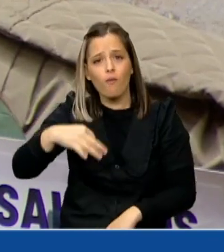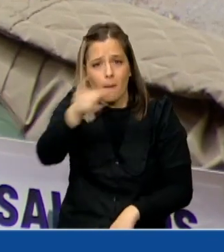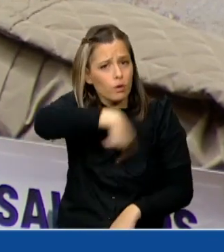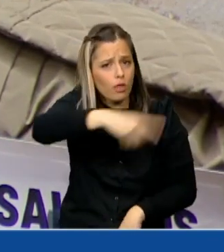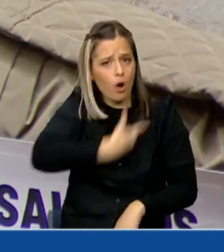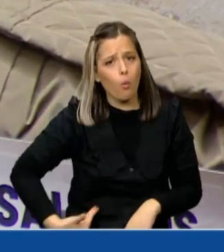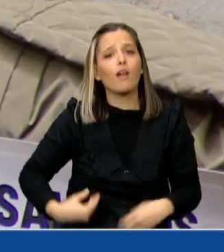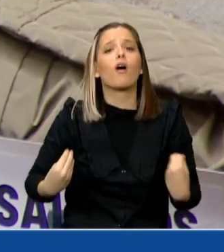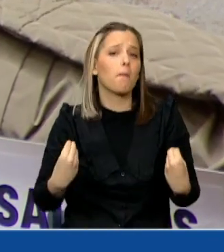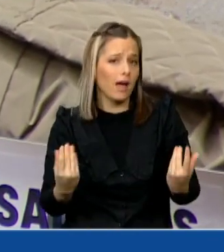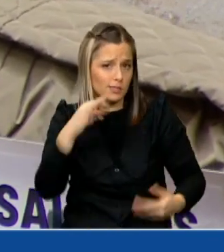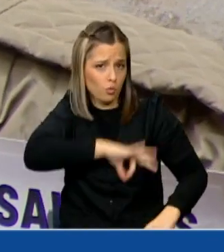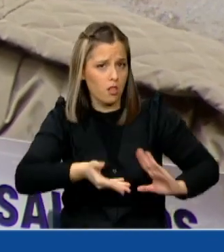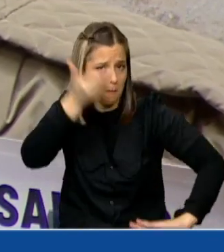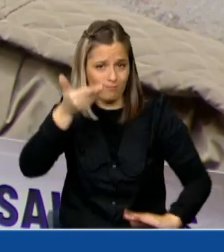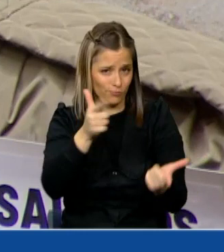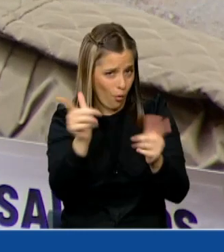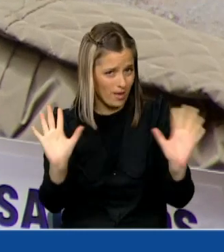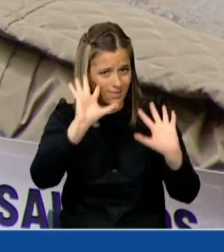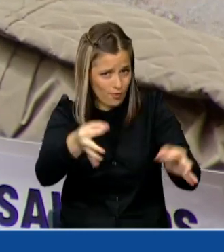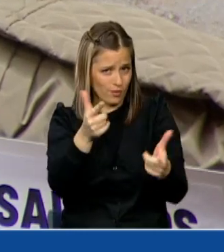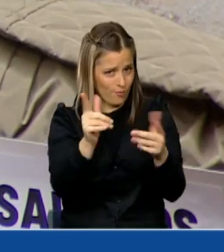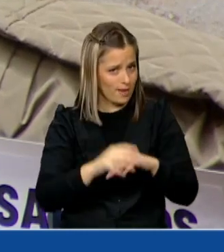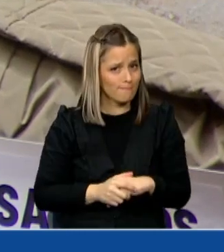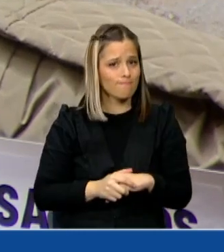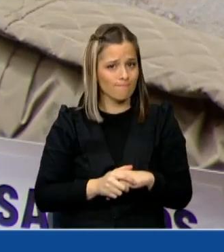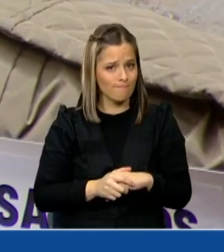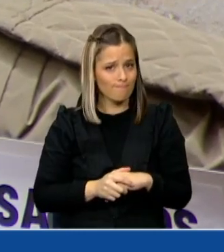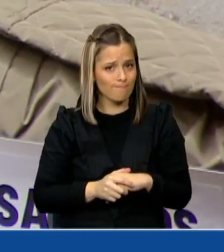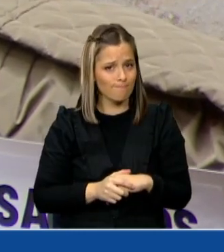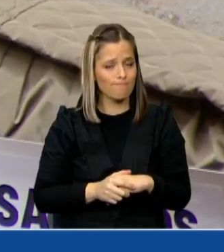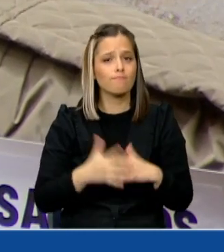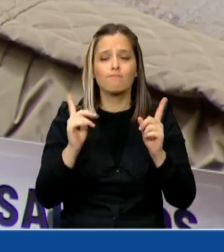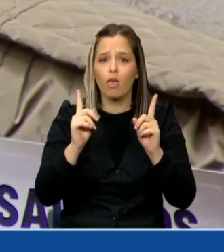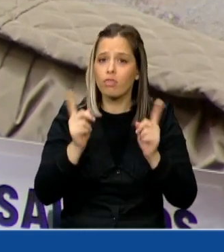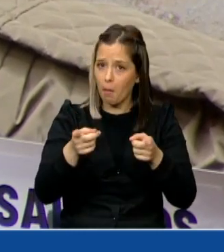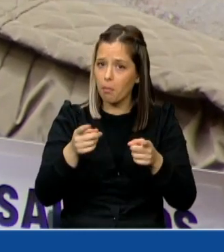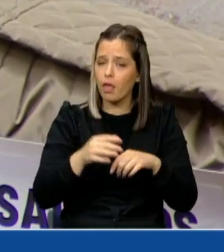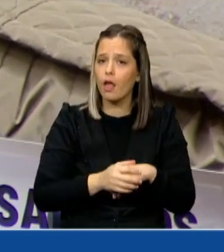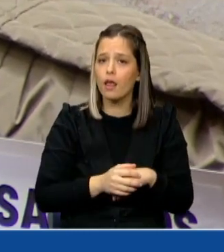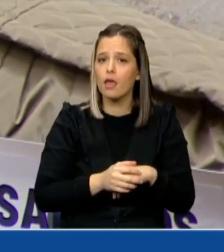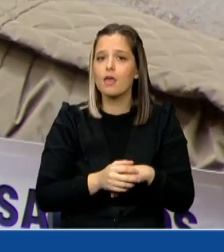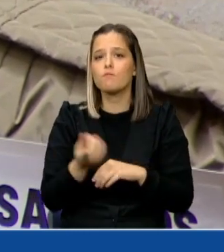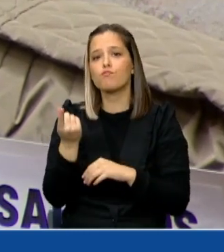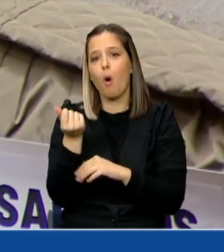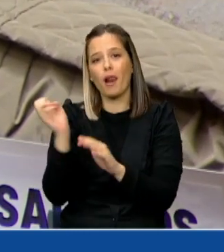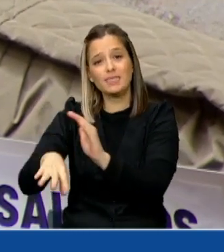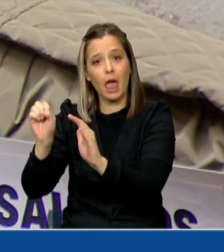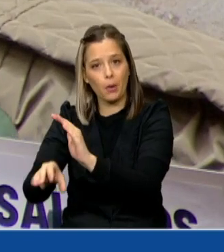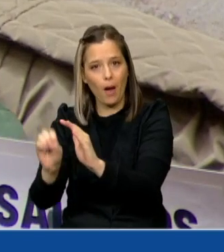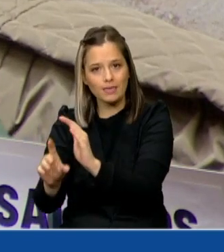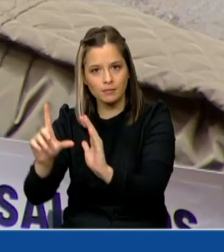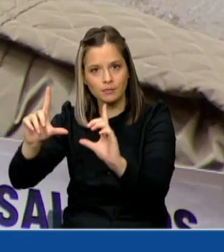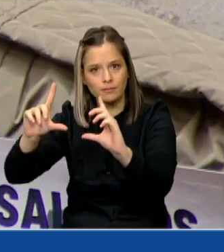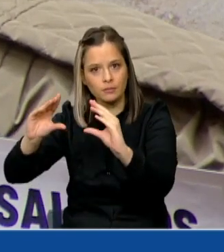esto en ninguno de los anuncios del gobierno. Mientras tanto, también tenemos las reservas completamente en rojo. Se